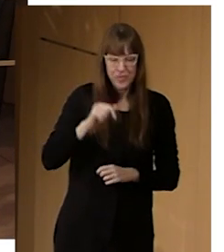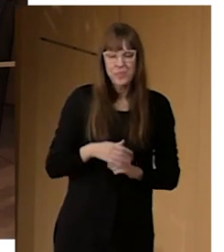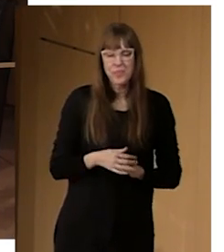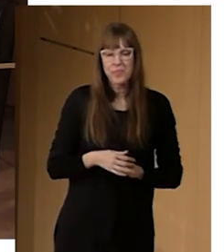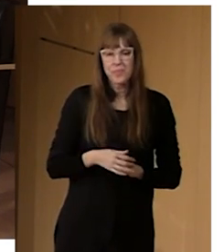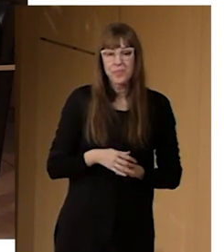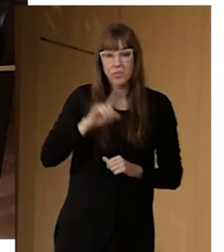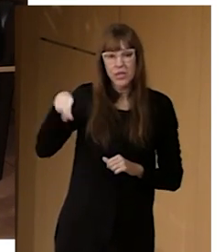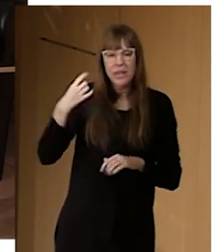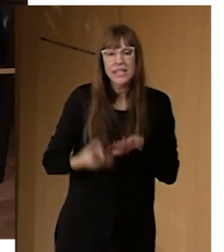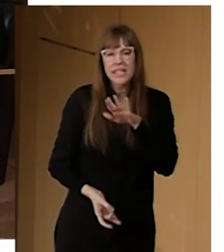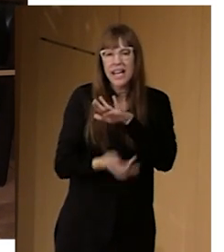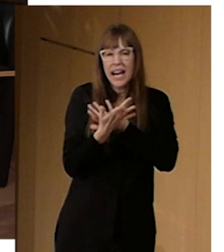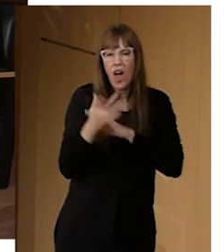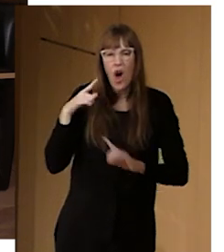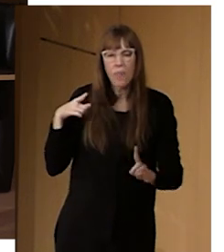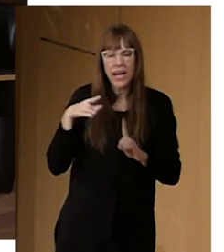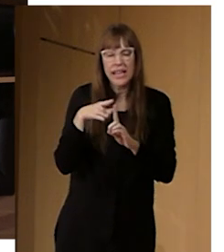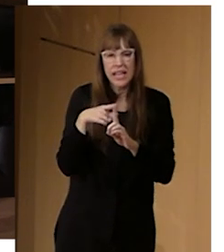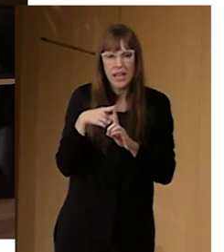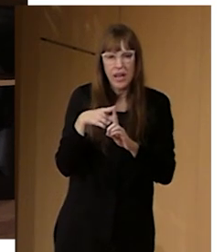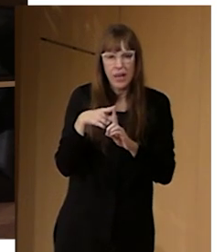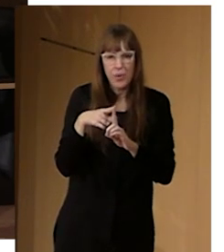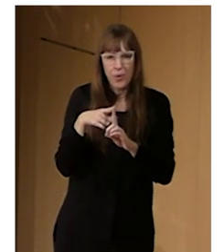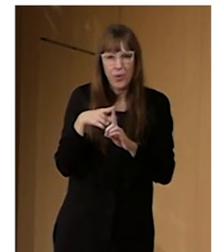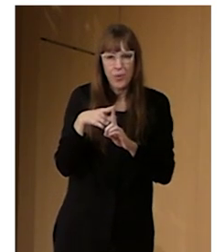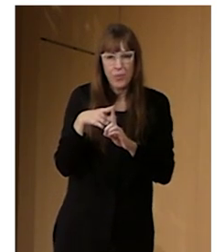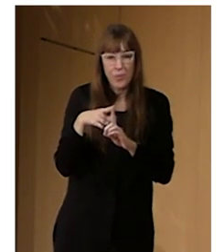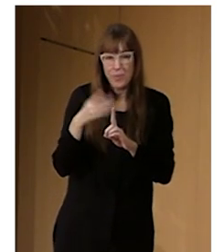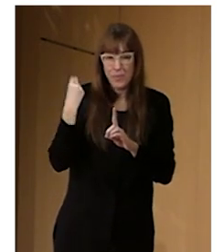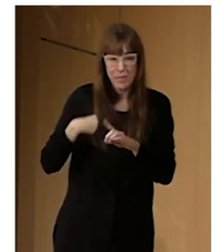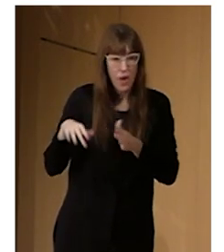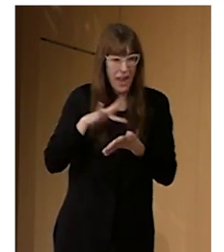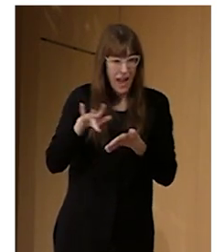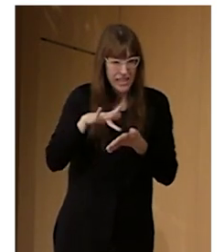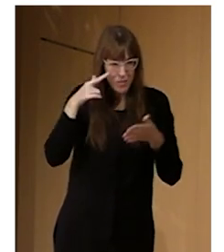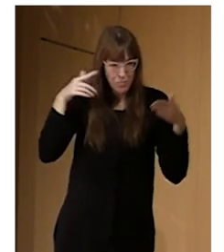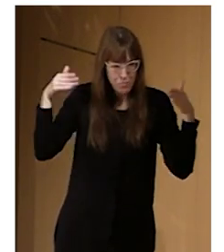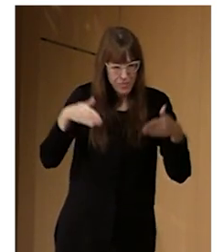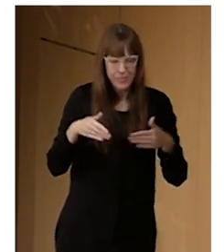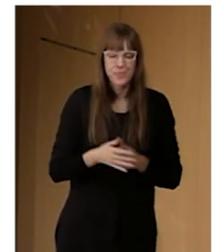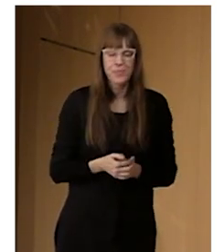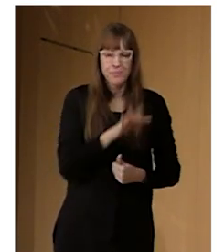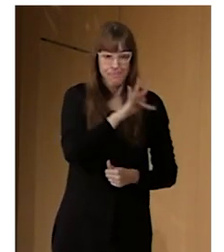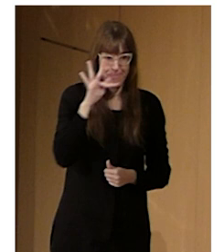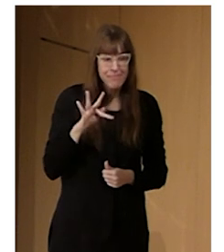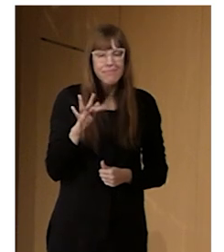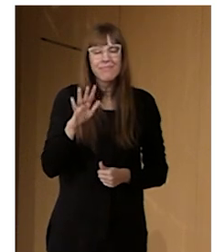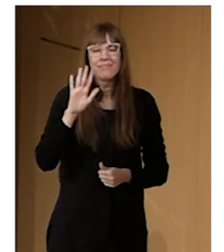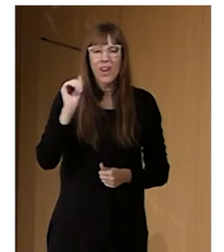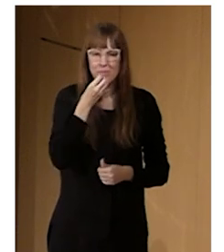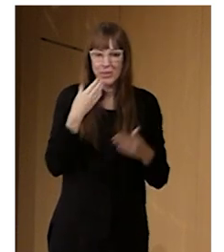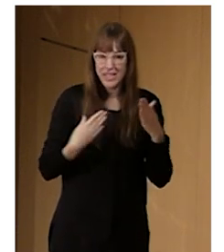lo que habéis además la habéis centrado mucho en en esta parte en esta parte digital sí Hola buenos días a todos